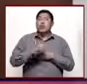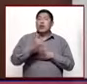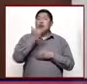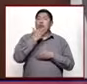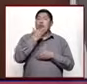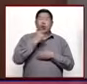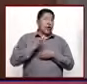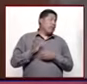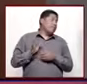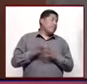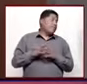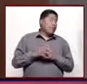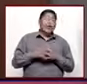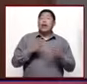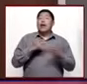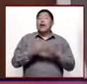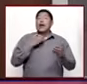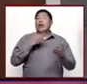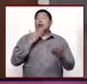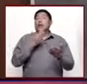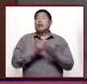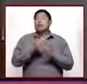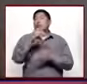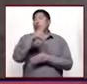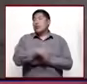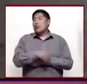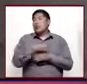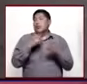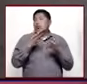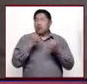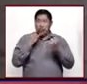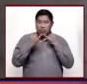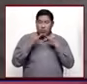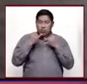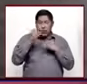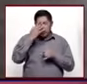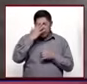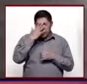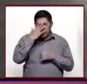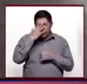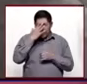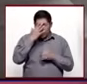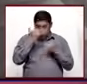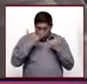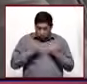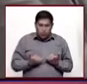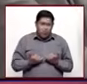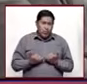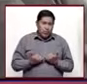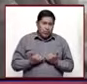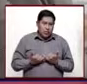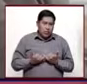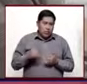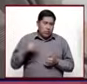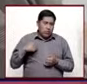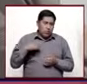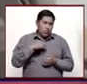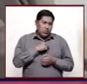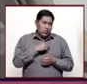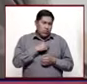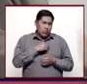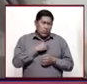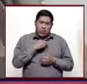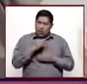Sí, antes, muy buenas noches. Quiero informar que el día de hoy hemos procedido